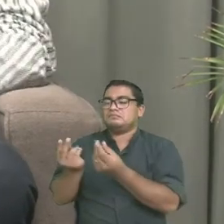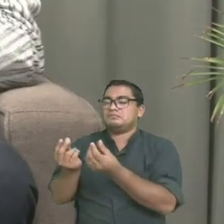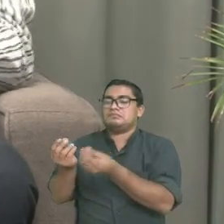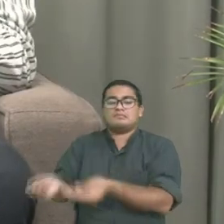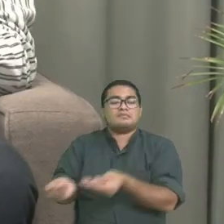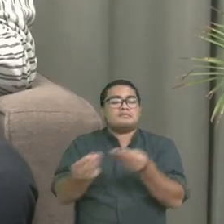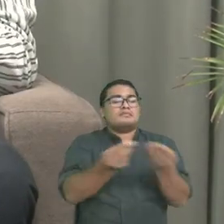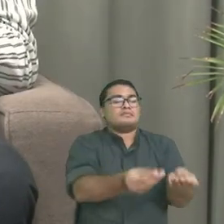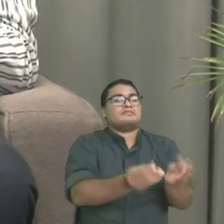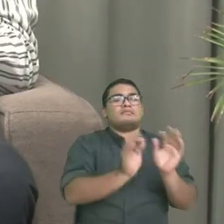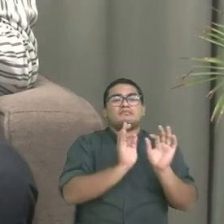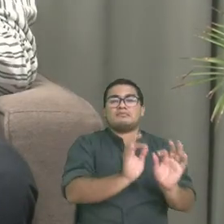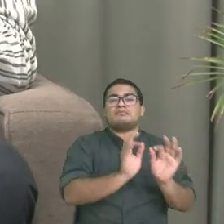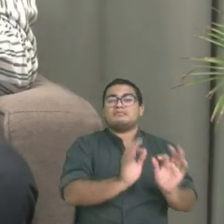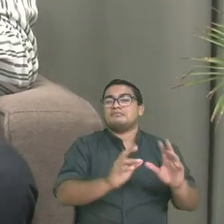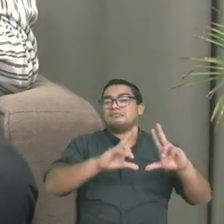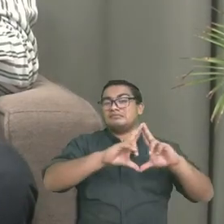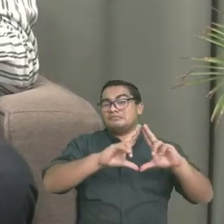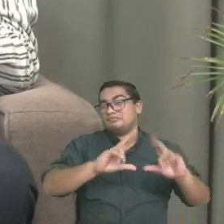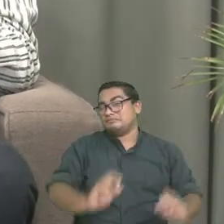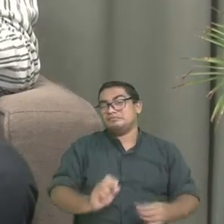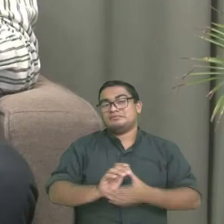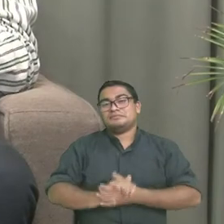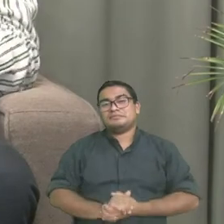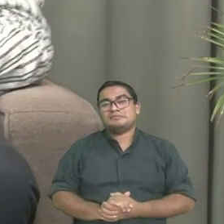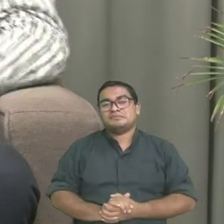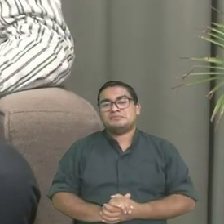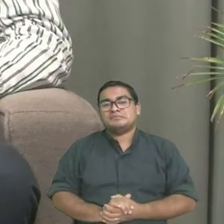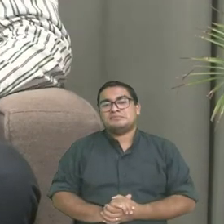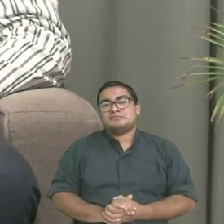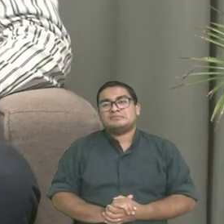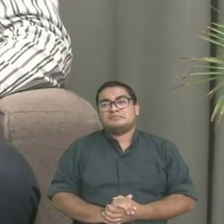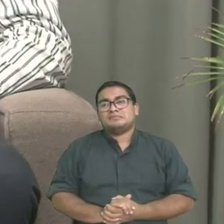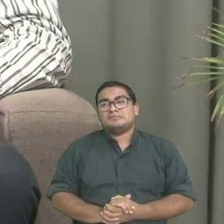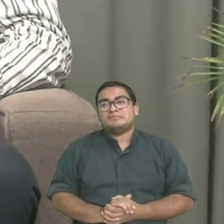darle estos recursos que te expliqué. Entonces,